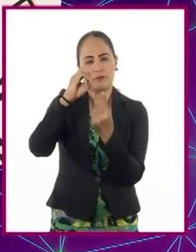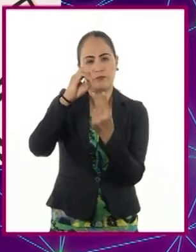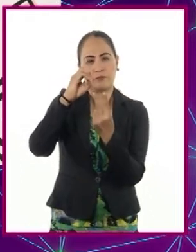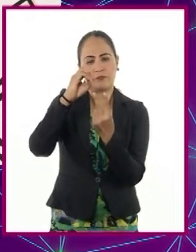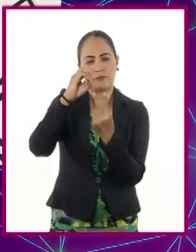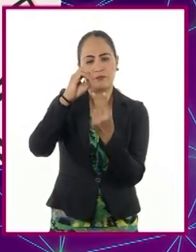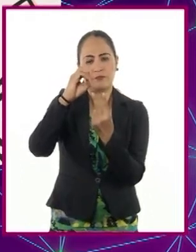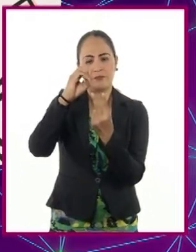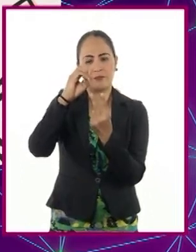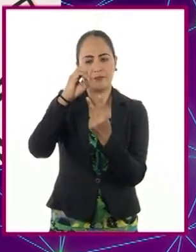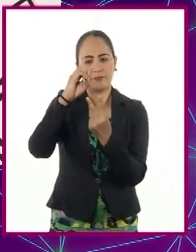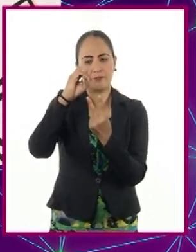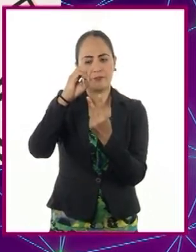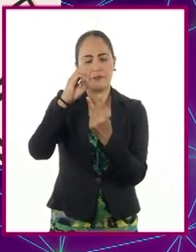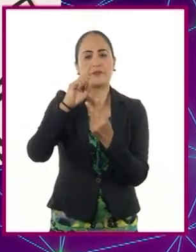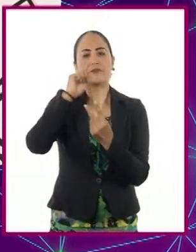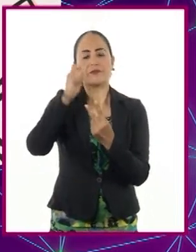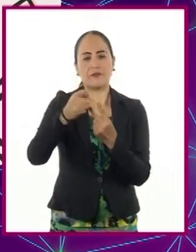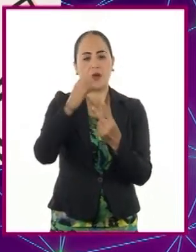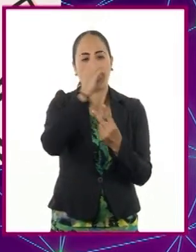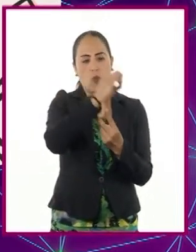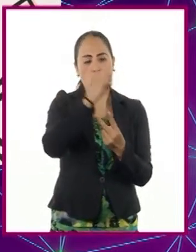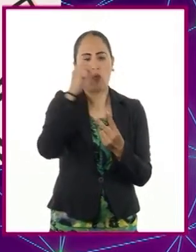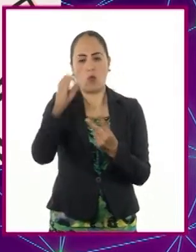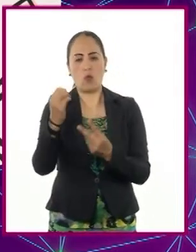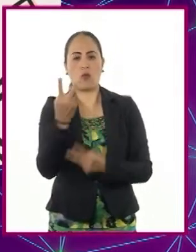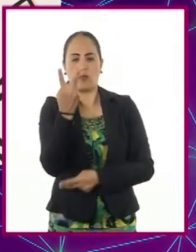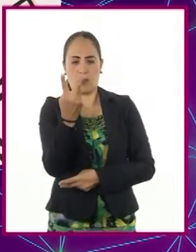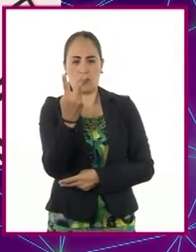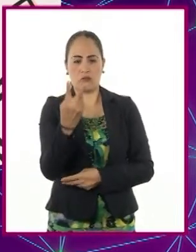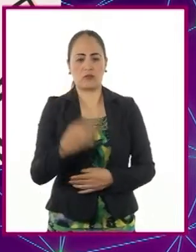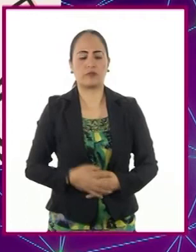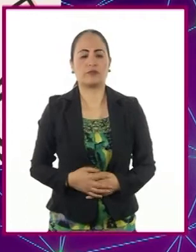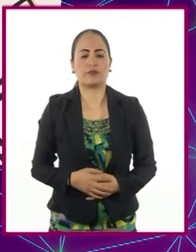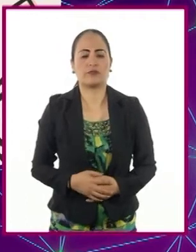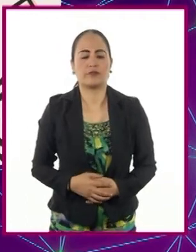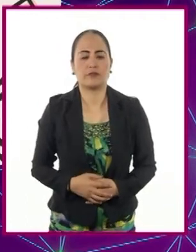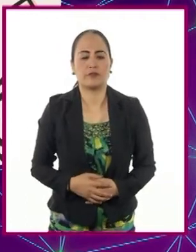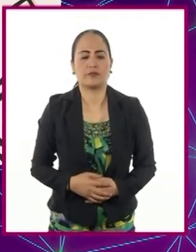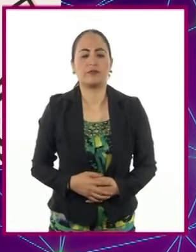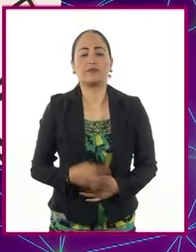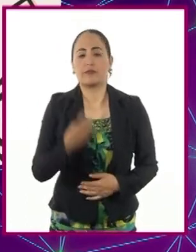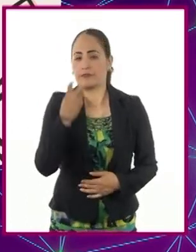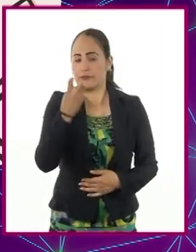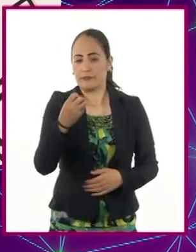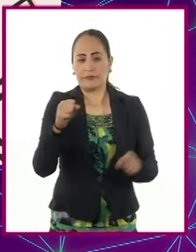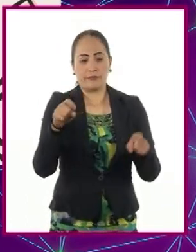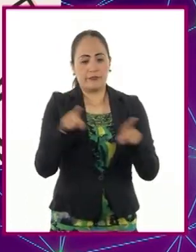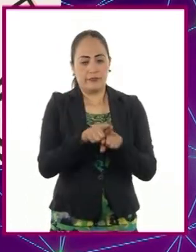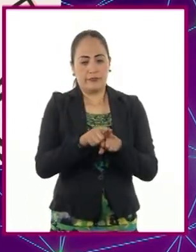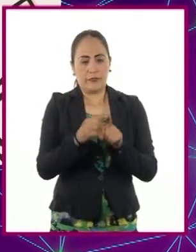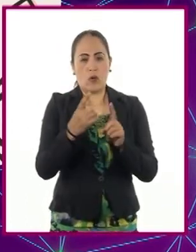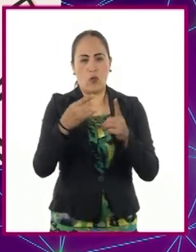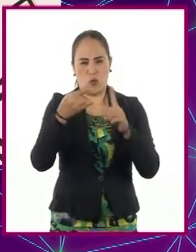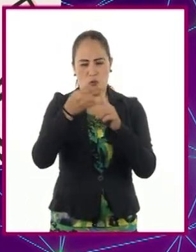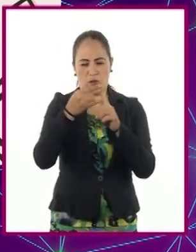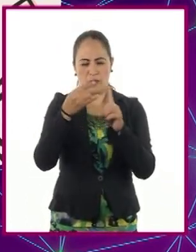que nos indica que hay 2 átomos de oxígeno en el compuesto. Esa cantidad la anotaremos antes del segundo recuadro.